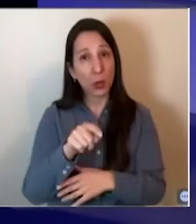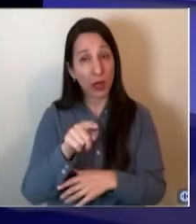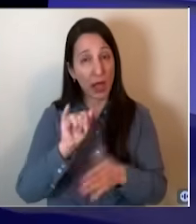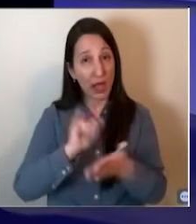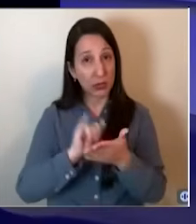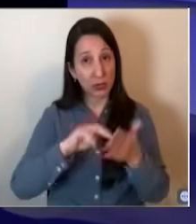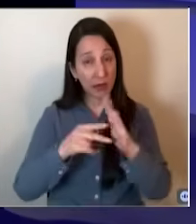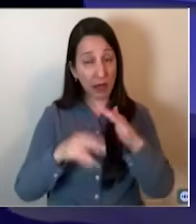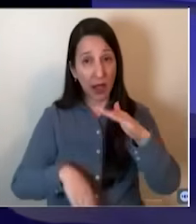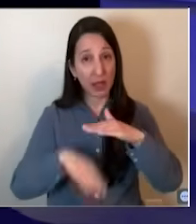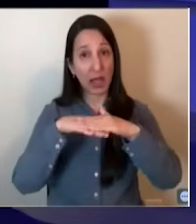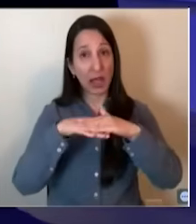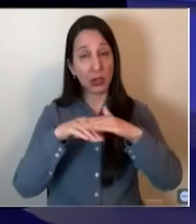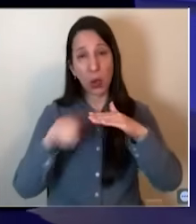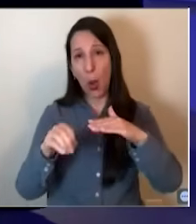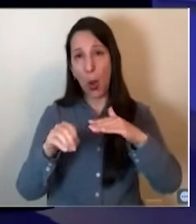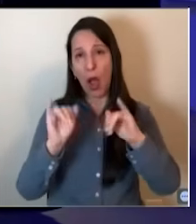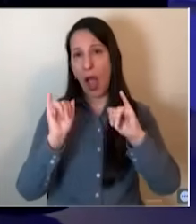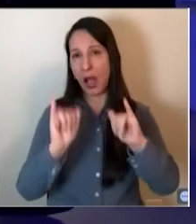marca una tendencia.